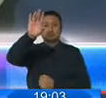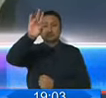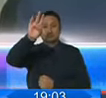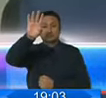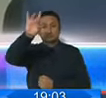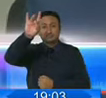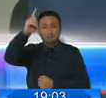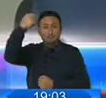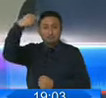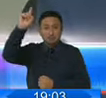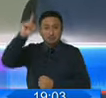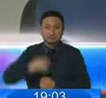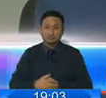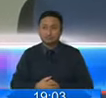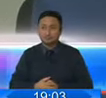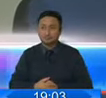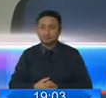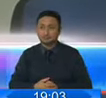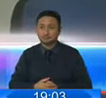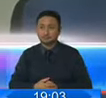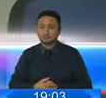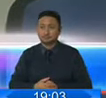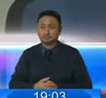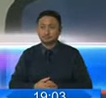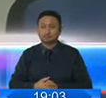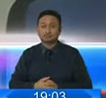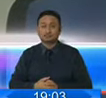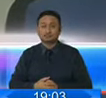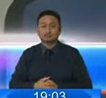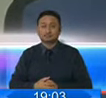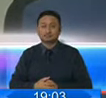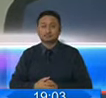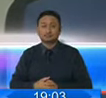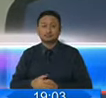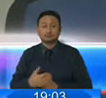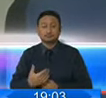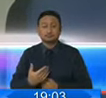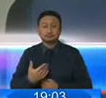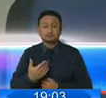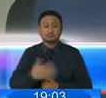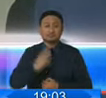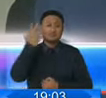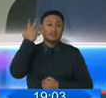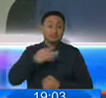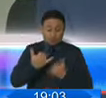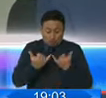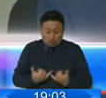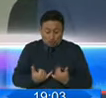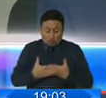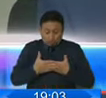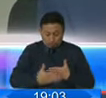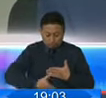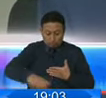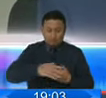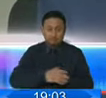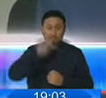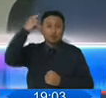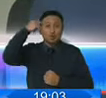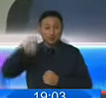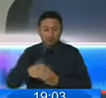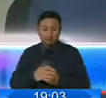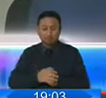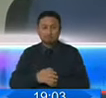2.878 millones. Además, a partir de esta fecha, el gobierno central nos va a tener